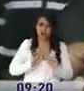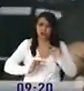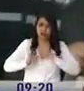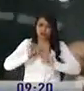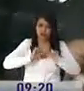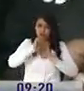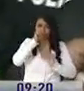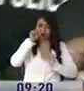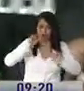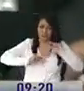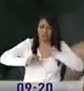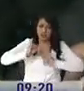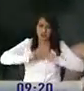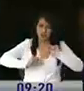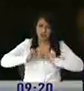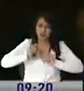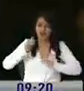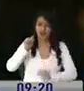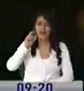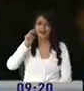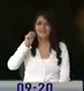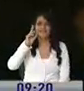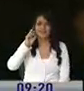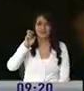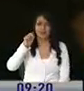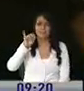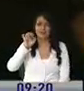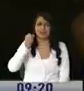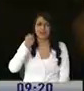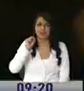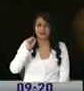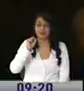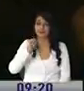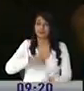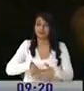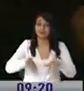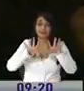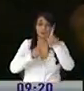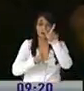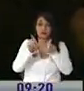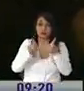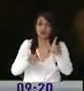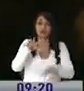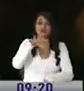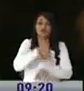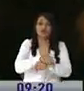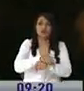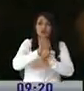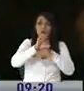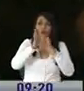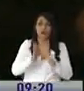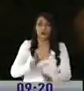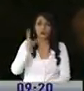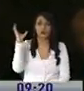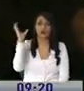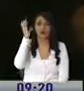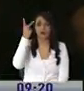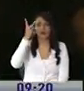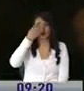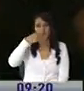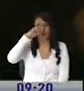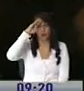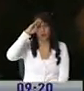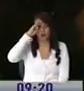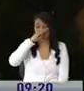química se trata también de anfetaminas operación Tierra Blanca que dejó nueve personas detenidas entre Ecuatorianos colombianos y cubanos en